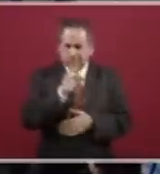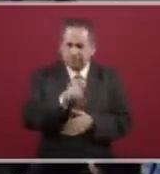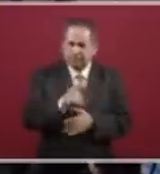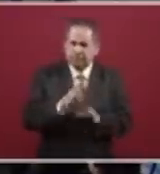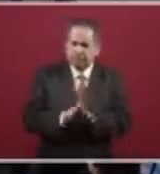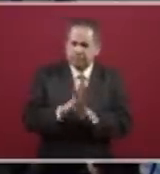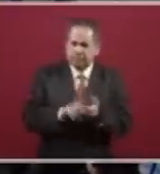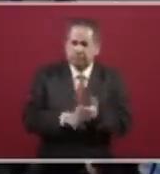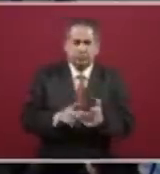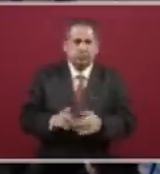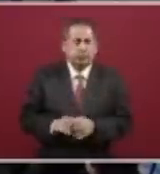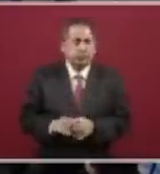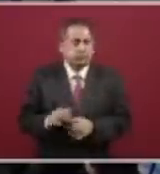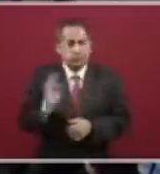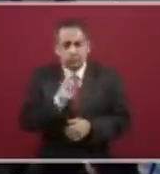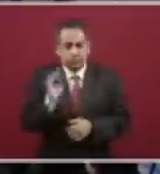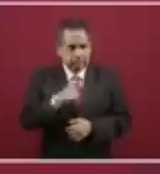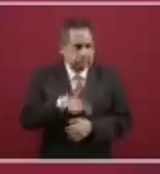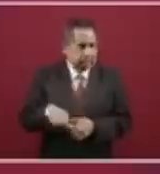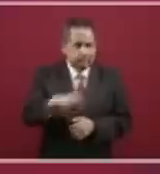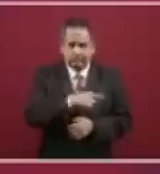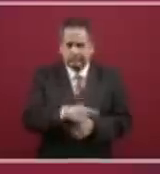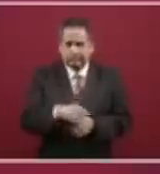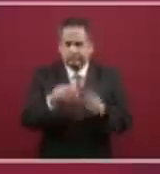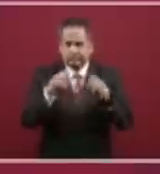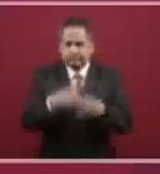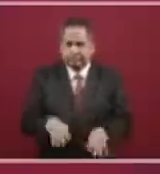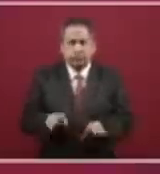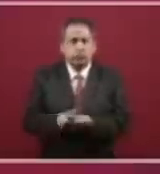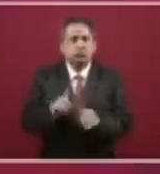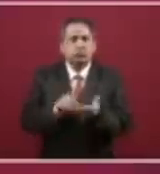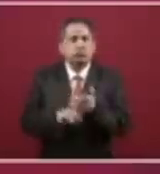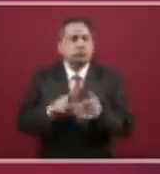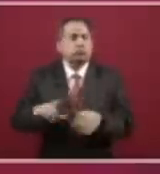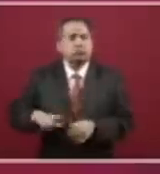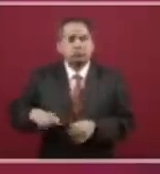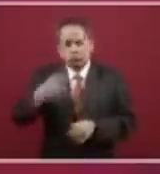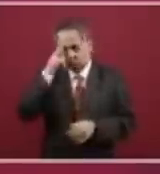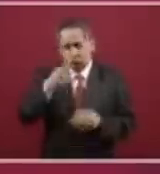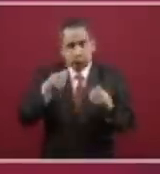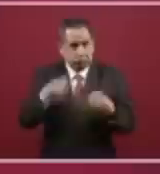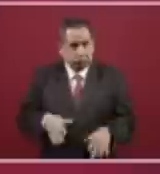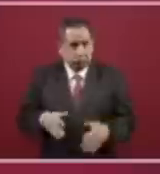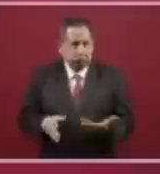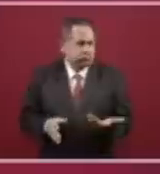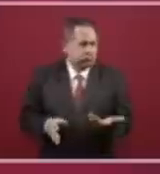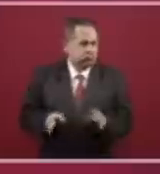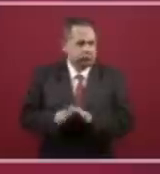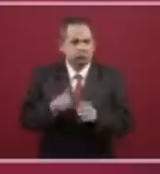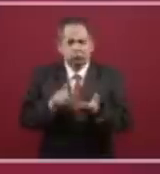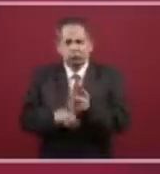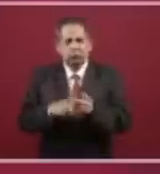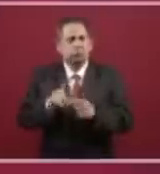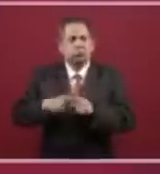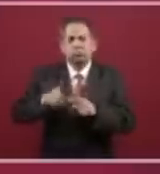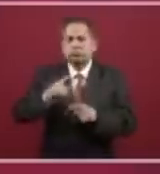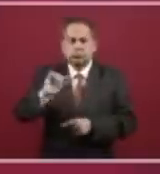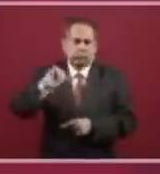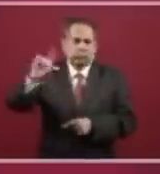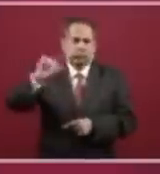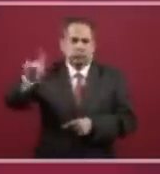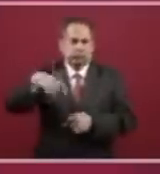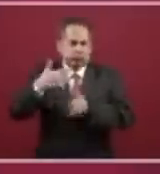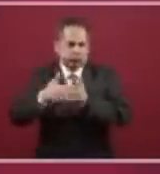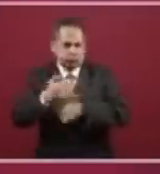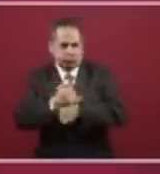un probable daño patrimonial en contra del estado mexicano lo que definirán las autoridades